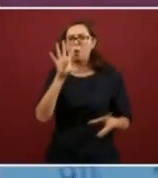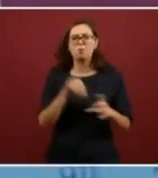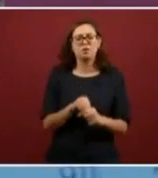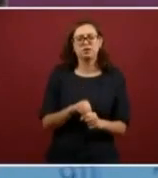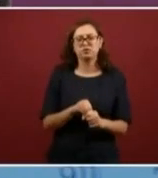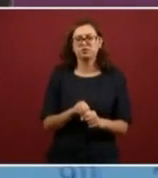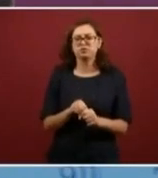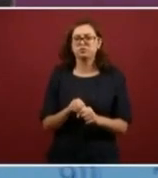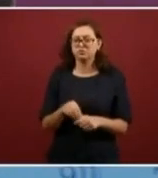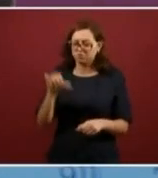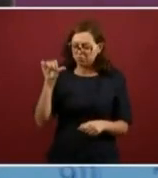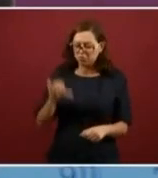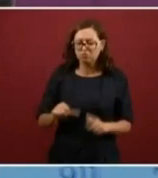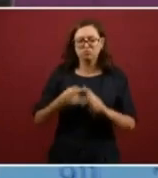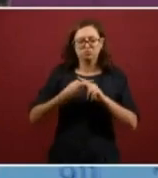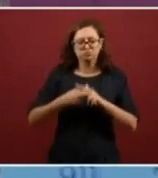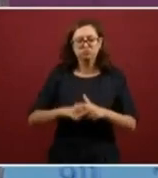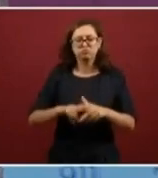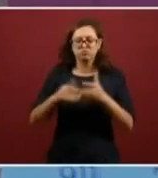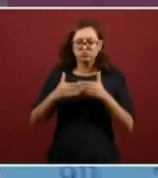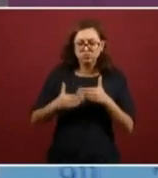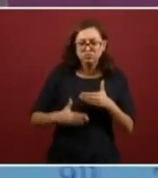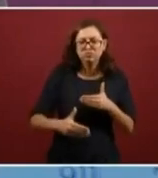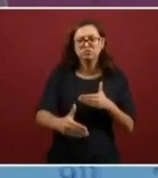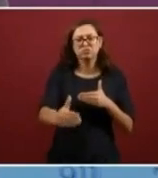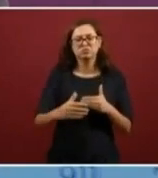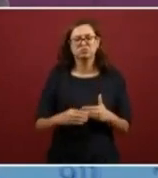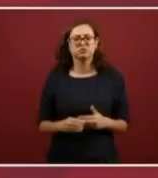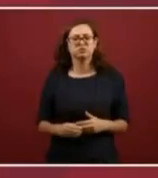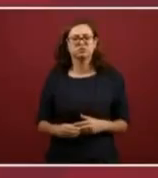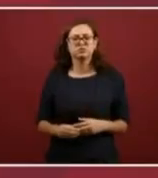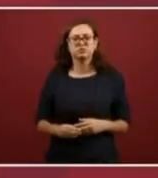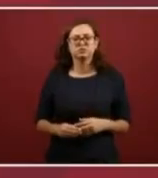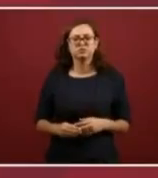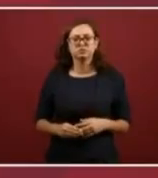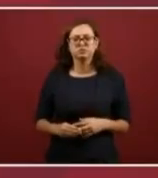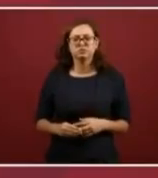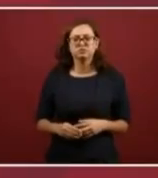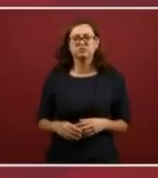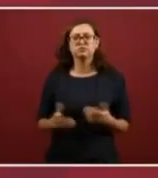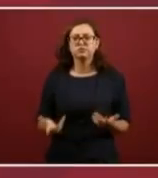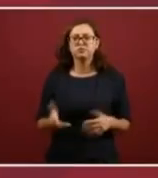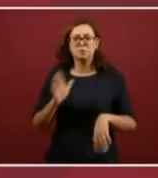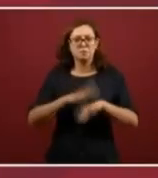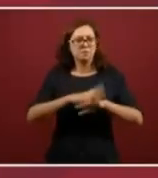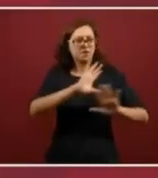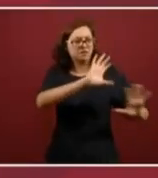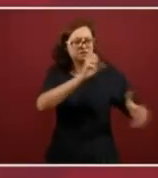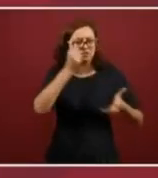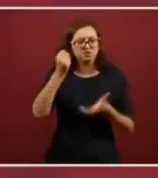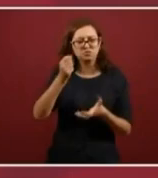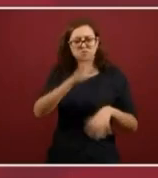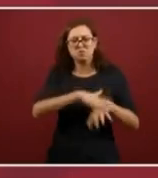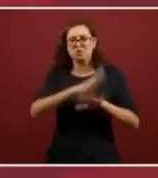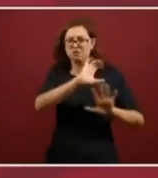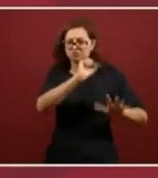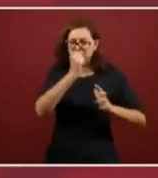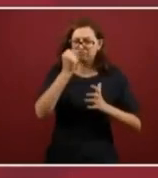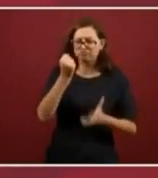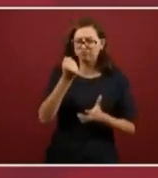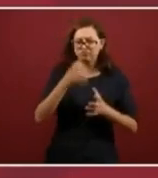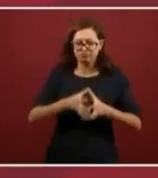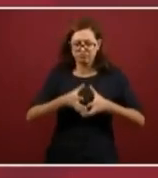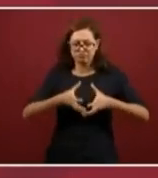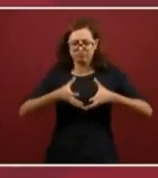Estamos empezando. En la medida que se tengan más recursos, se va a